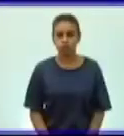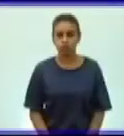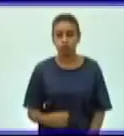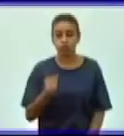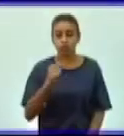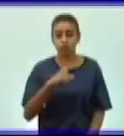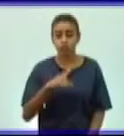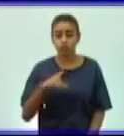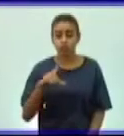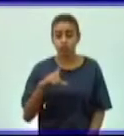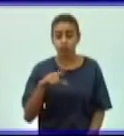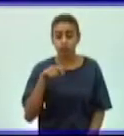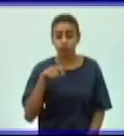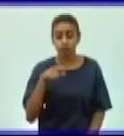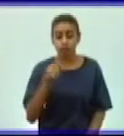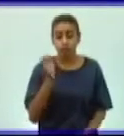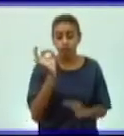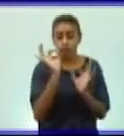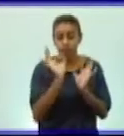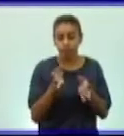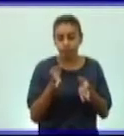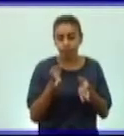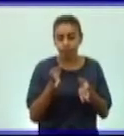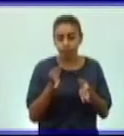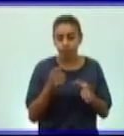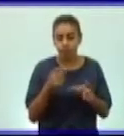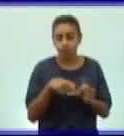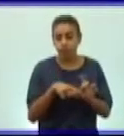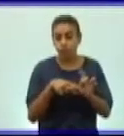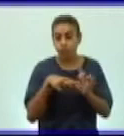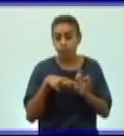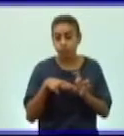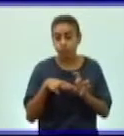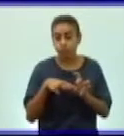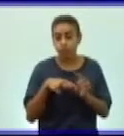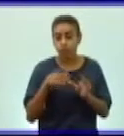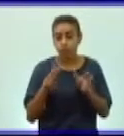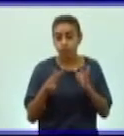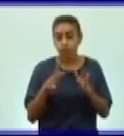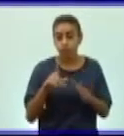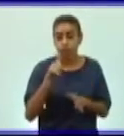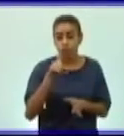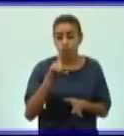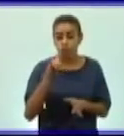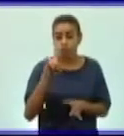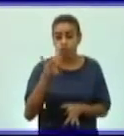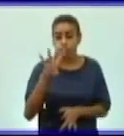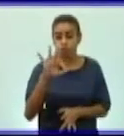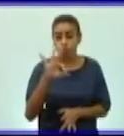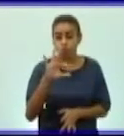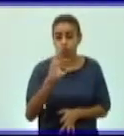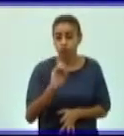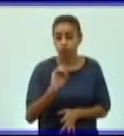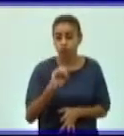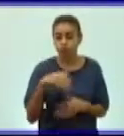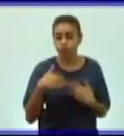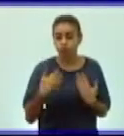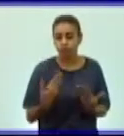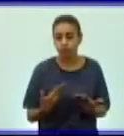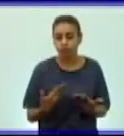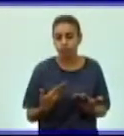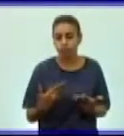Socialmente, muchachos, esa es la realidad de la Unión Soviética para 1980. En estos pueblos se